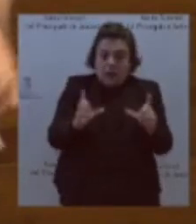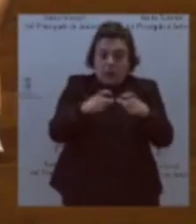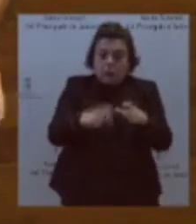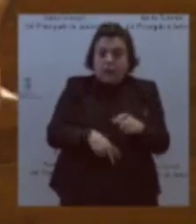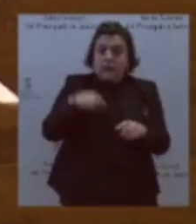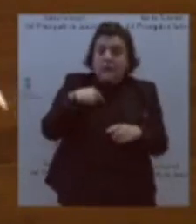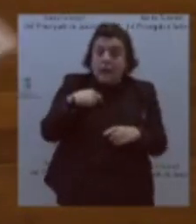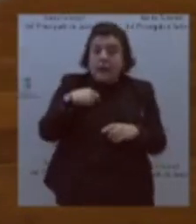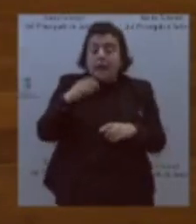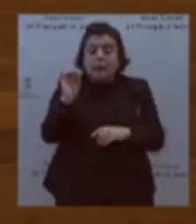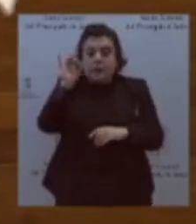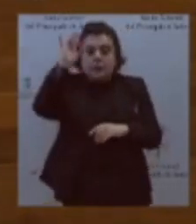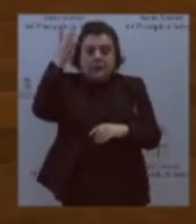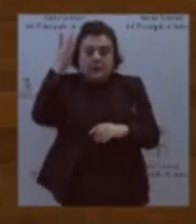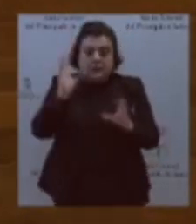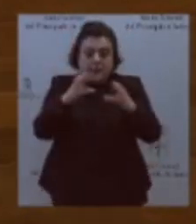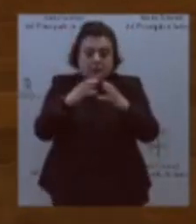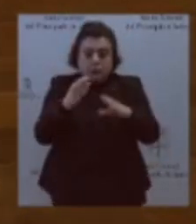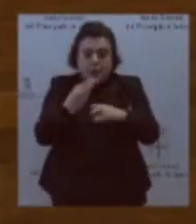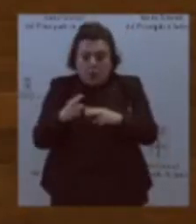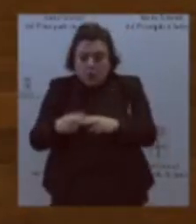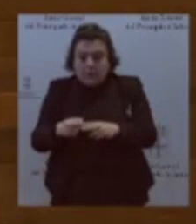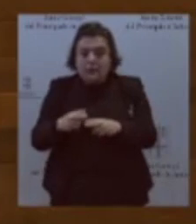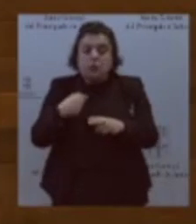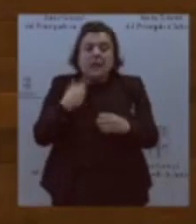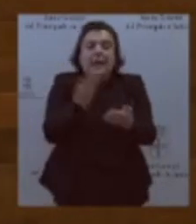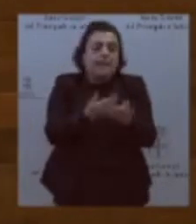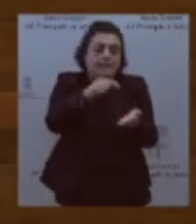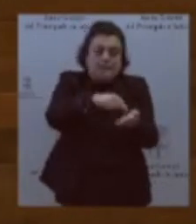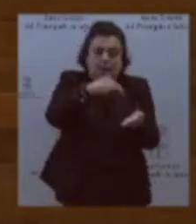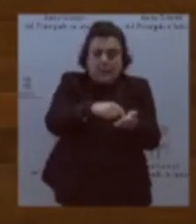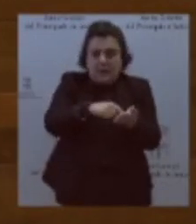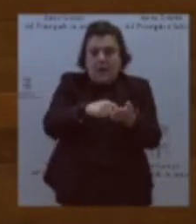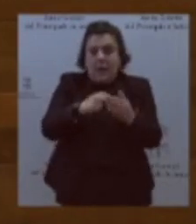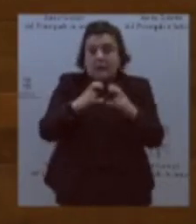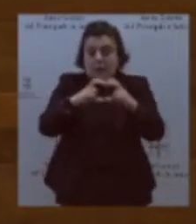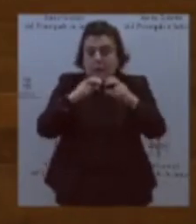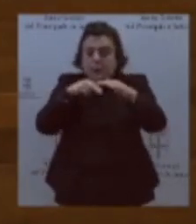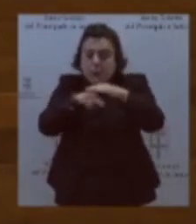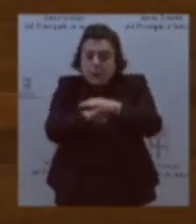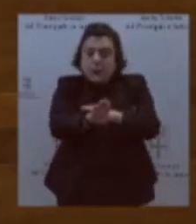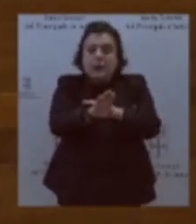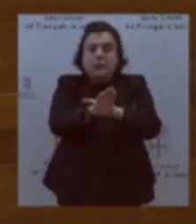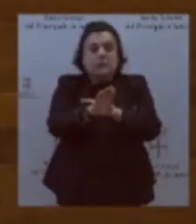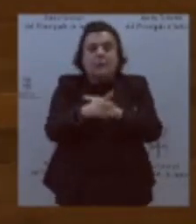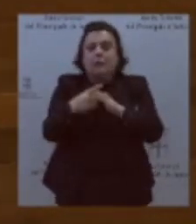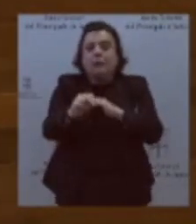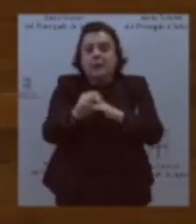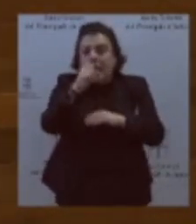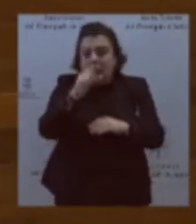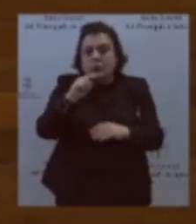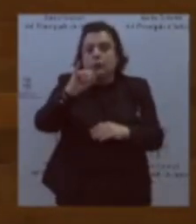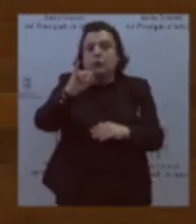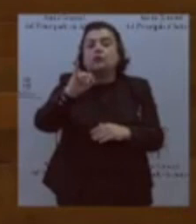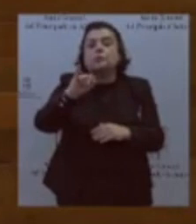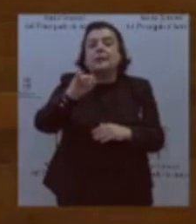donde se exigía que el soterramiento se finalizase no más allá del año 2016, ¿no? No más allá de ese año de